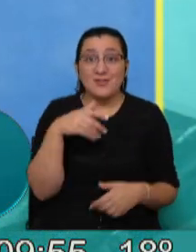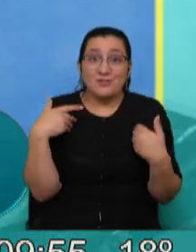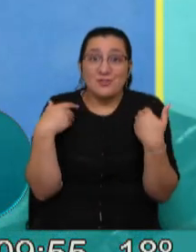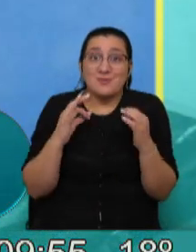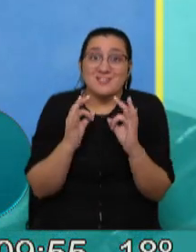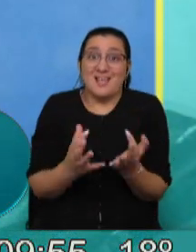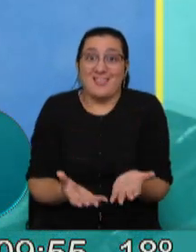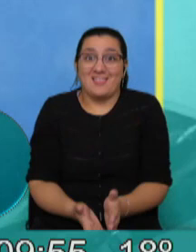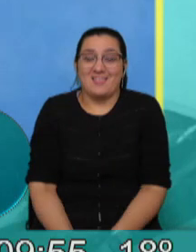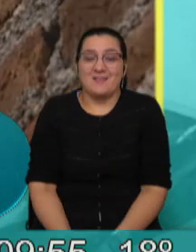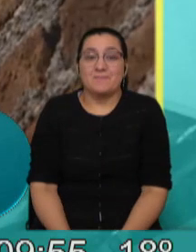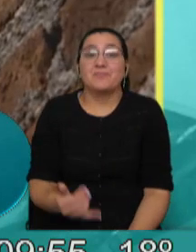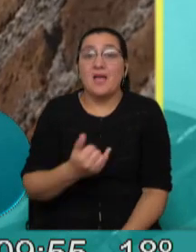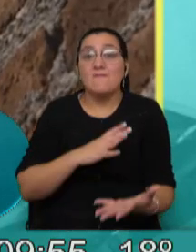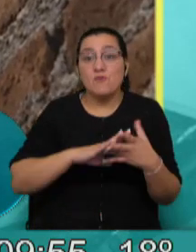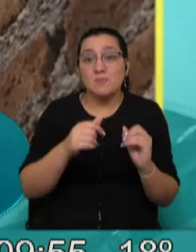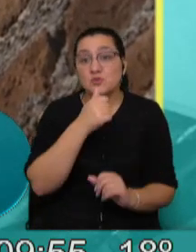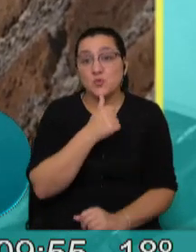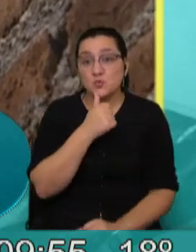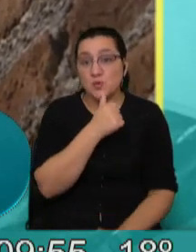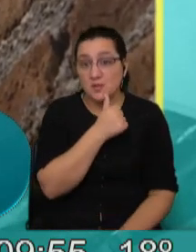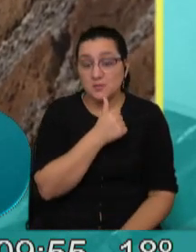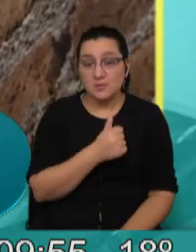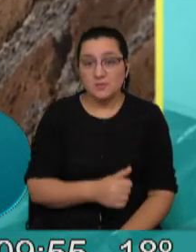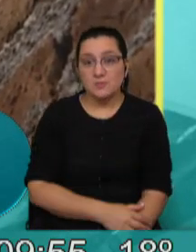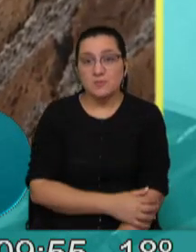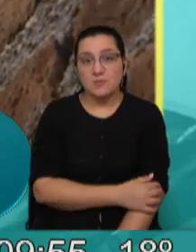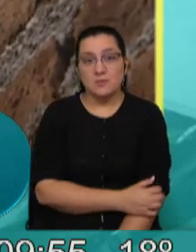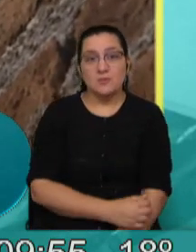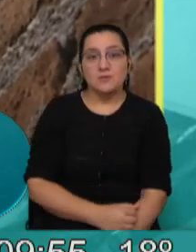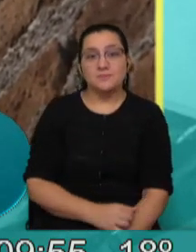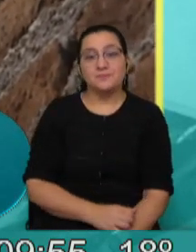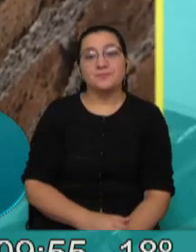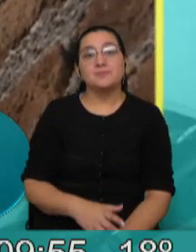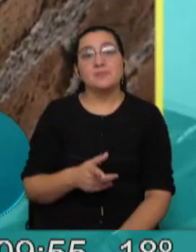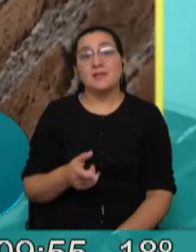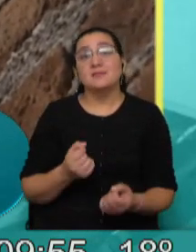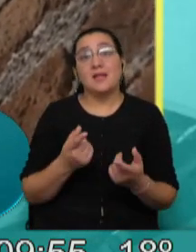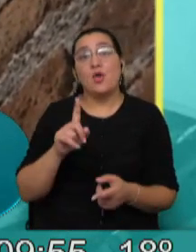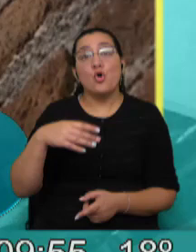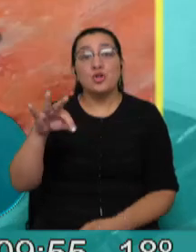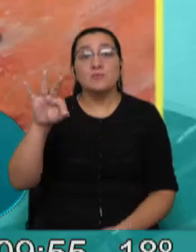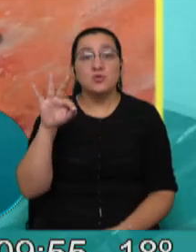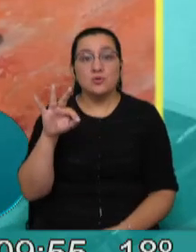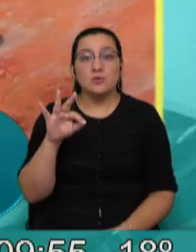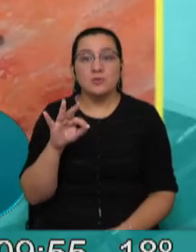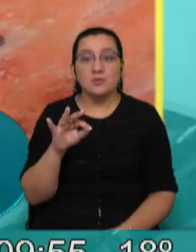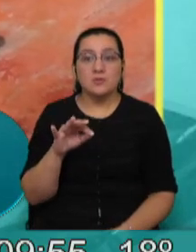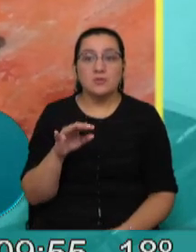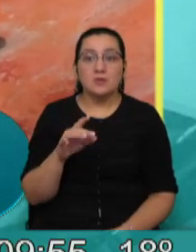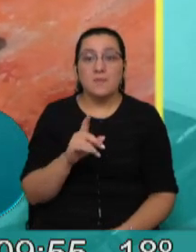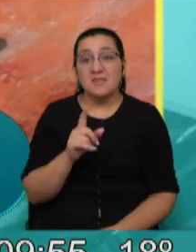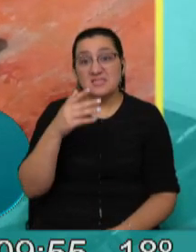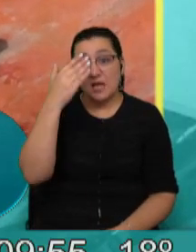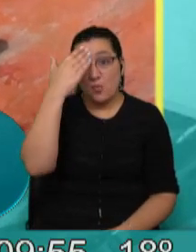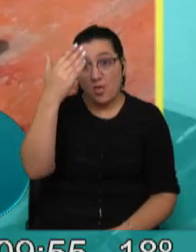realidad hay maneras de solucionarlo, pero tratando de darle al perro, se llama contracondicionarlo, y es darle otra opción en vez de esta del saludo, que es la